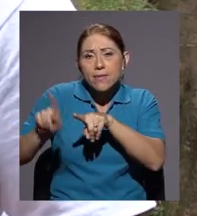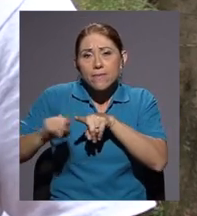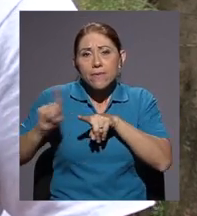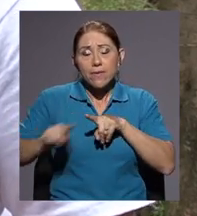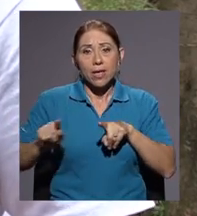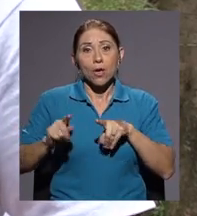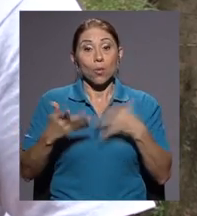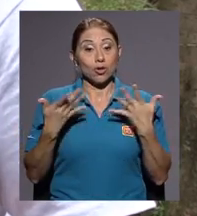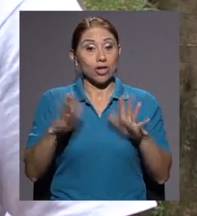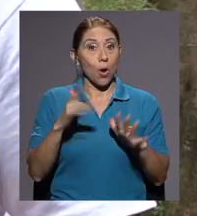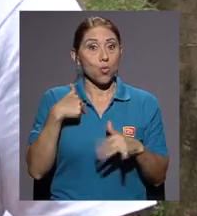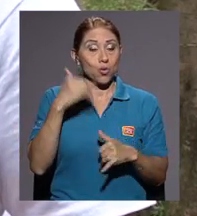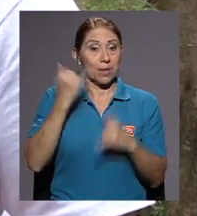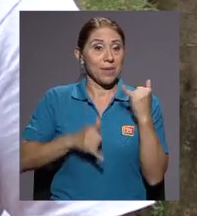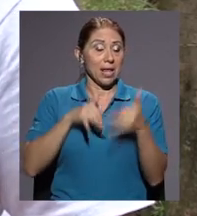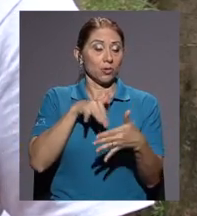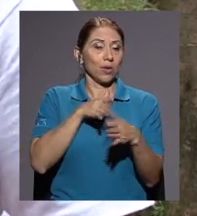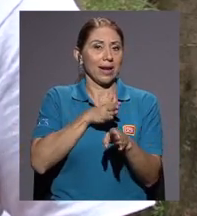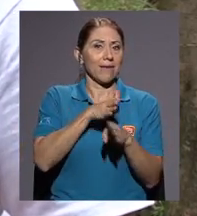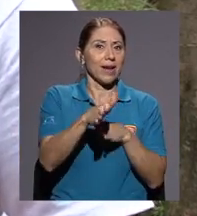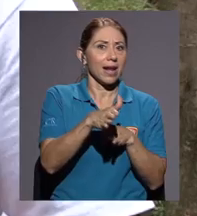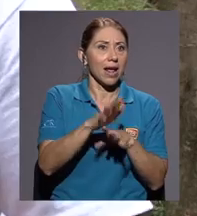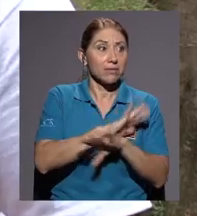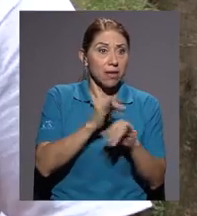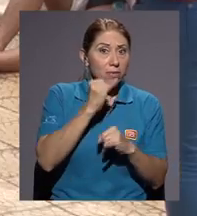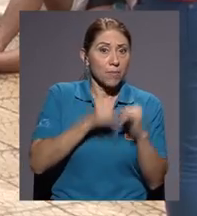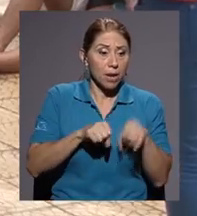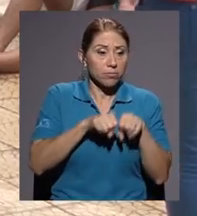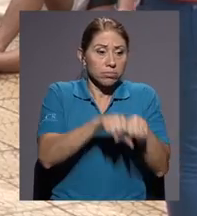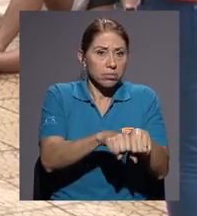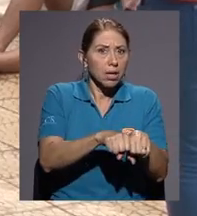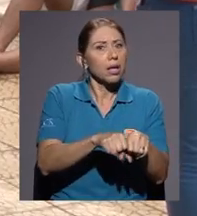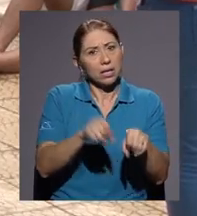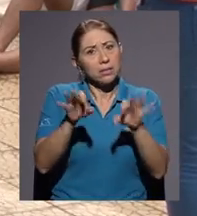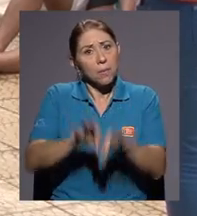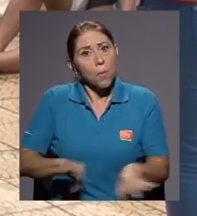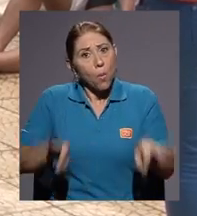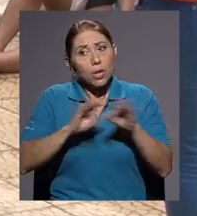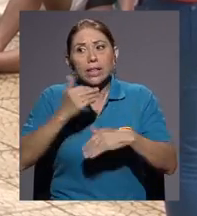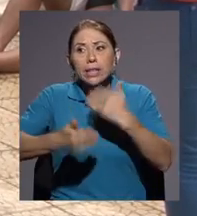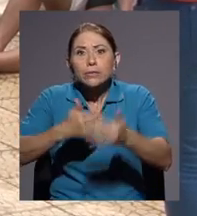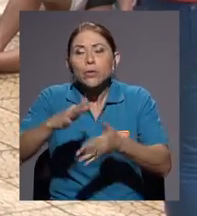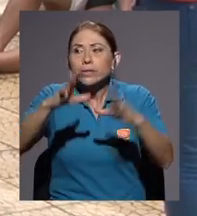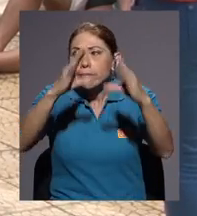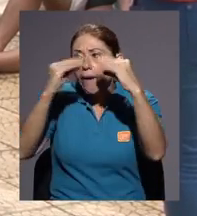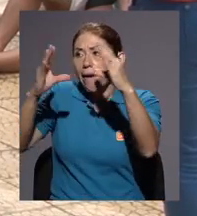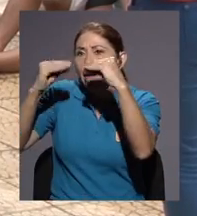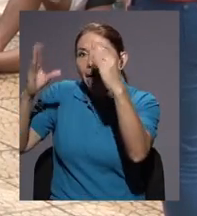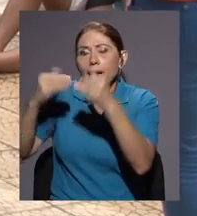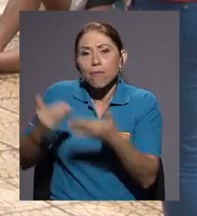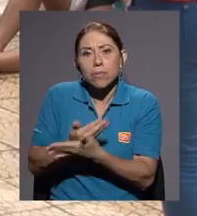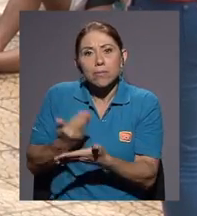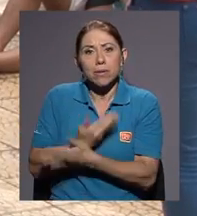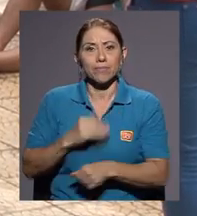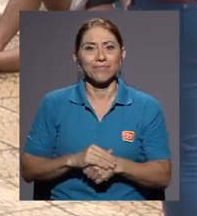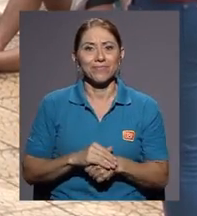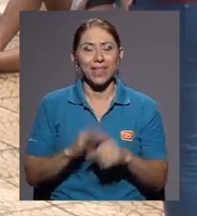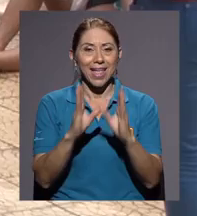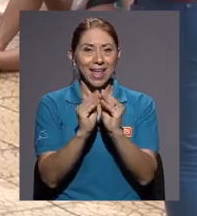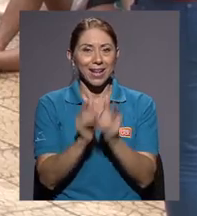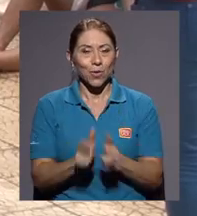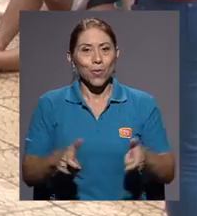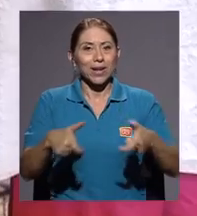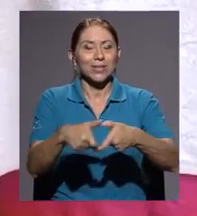la carrera es muy importante mantenerse actualizado con todas las últimas tendencias. En el congreso se impartió el